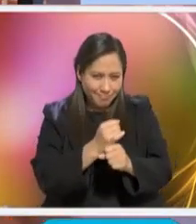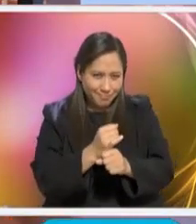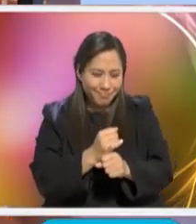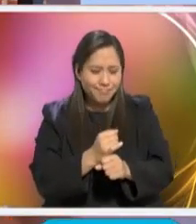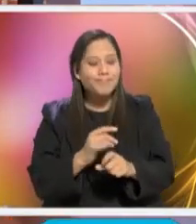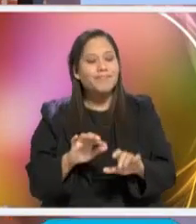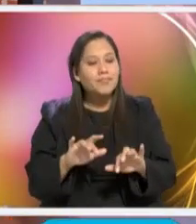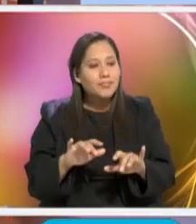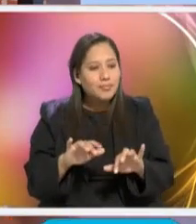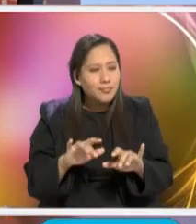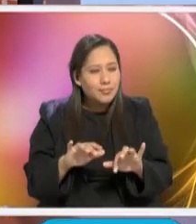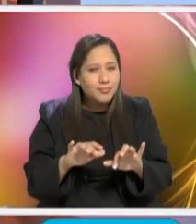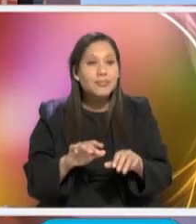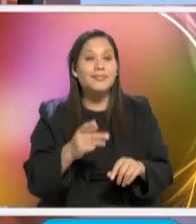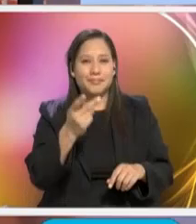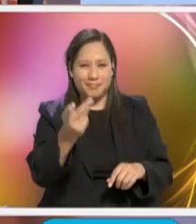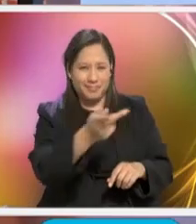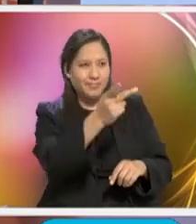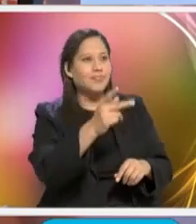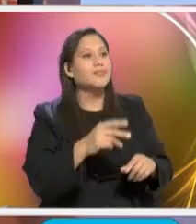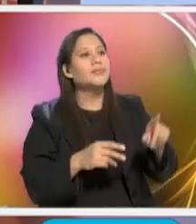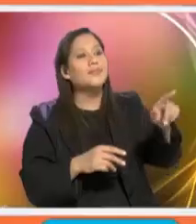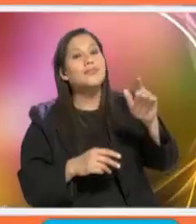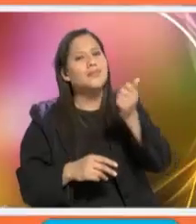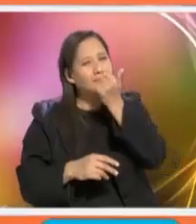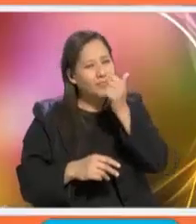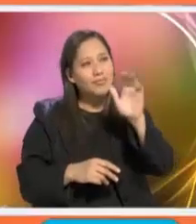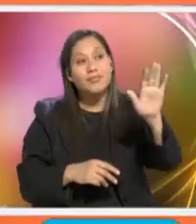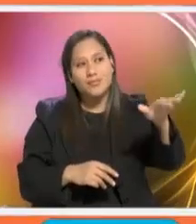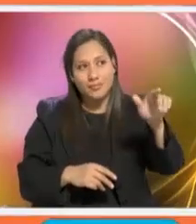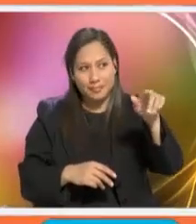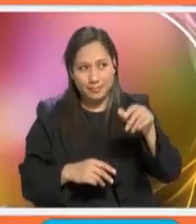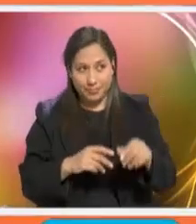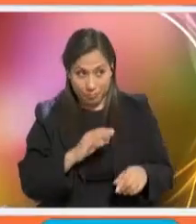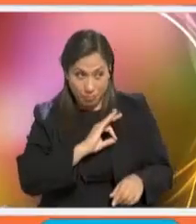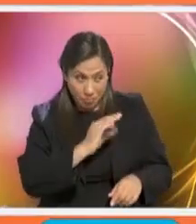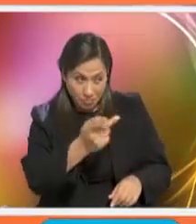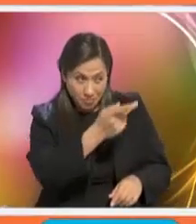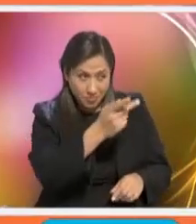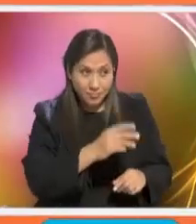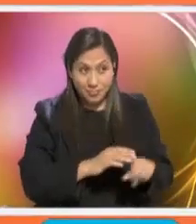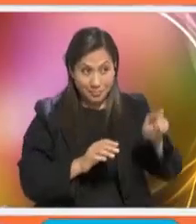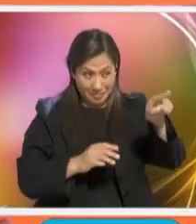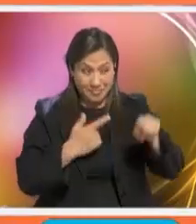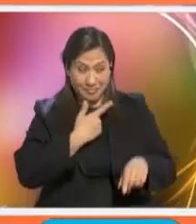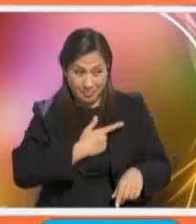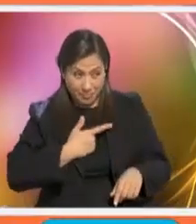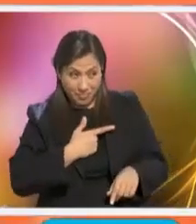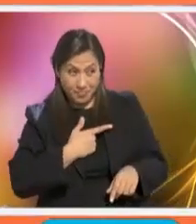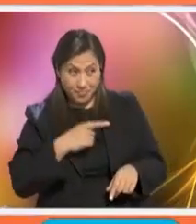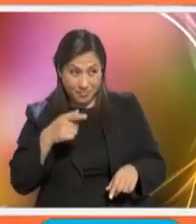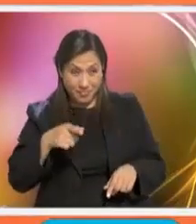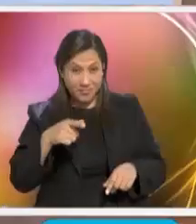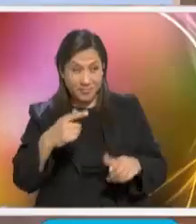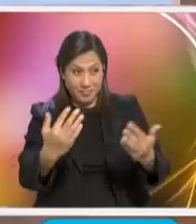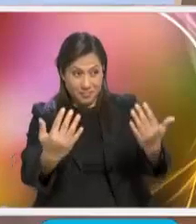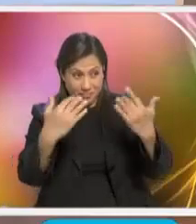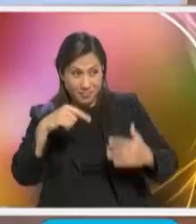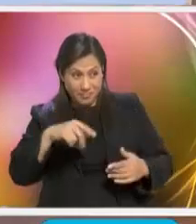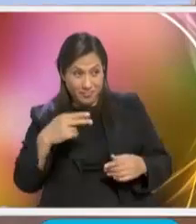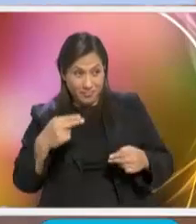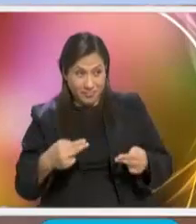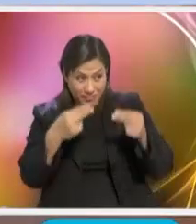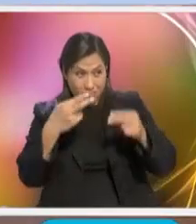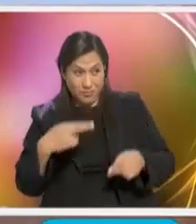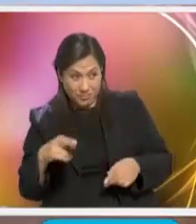simpático, y empezarle a preguntar a los alumnos que pasaban por ahí si les gustaría acudir a